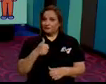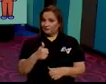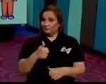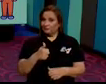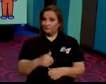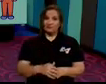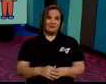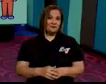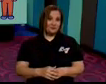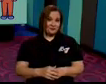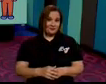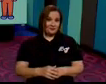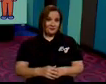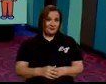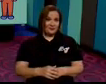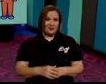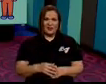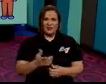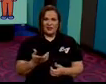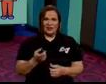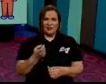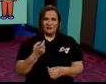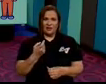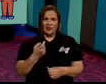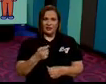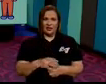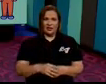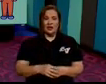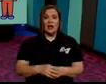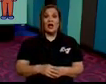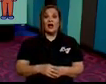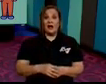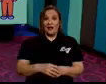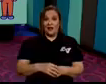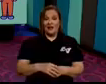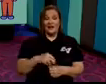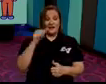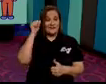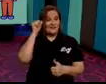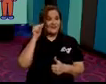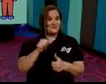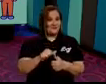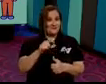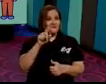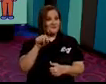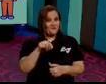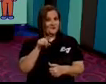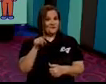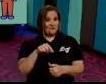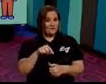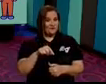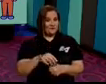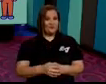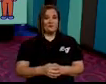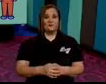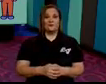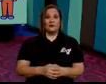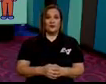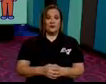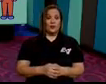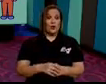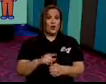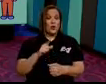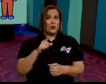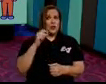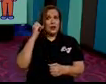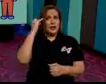¿qué crees que falta? Ah, las estrellas, ¿verdad? Bien. Aquí te voy a dar dos ideas. Una de ellas